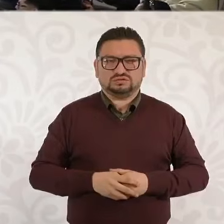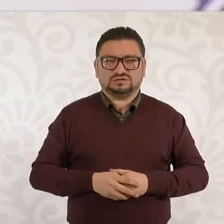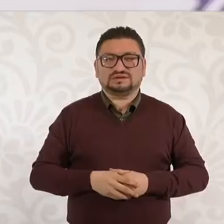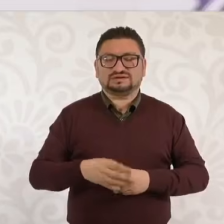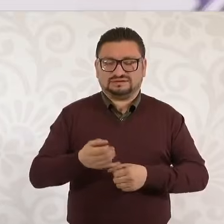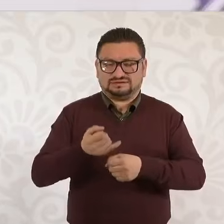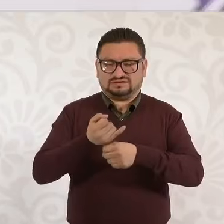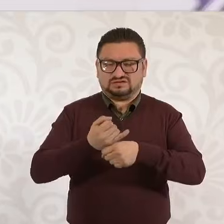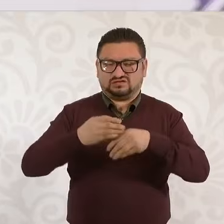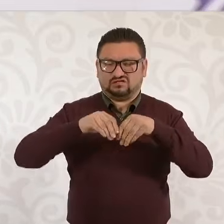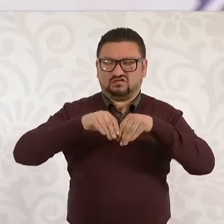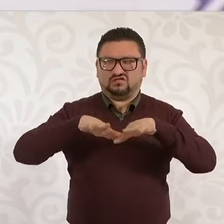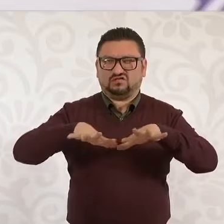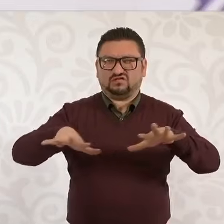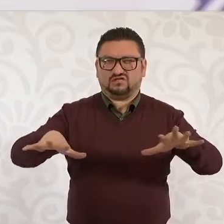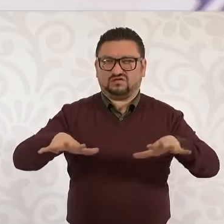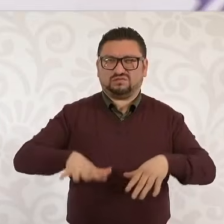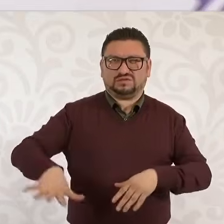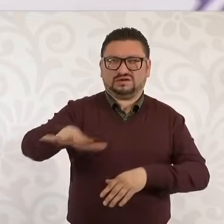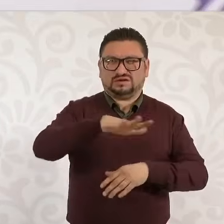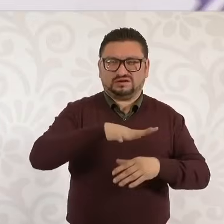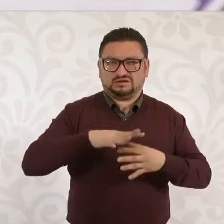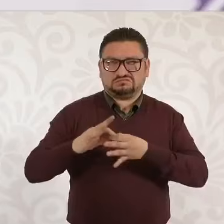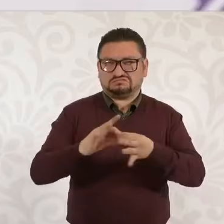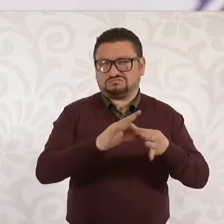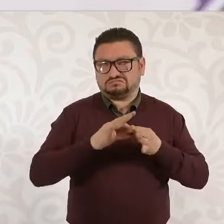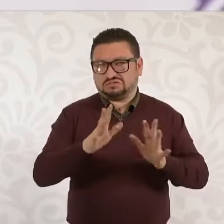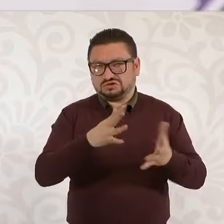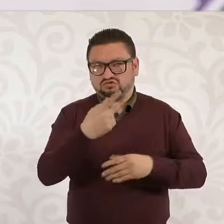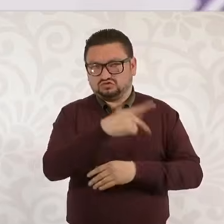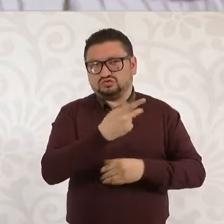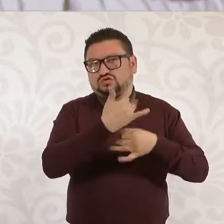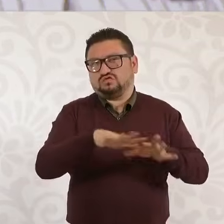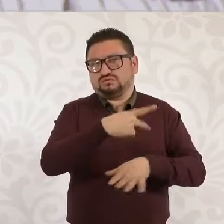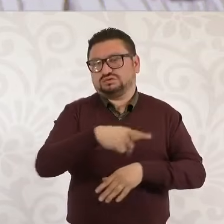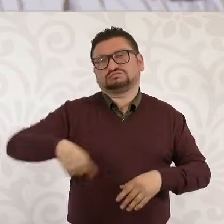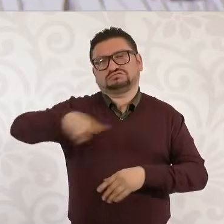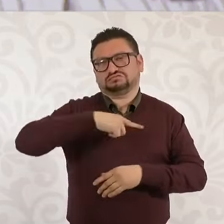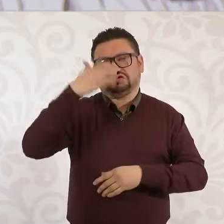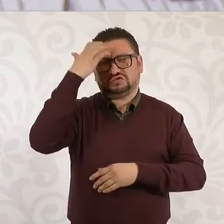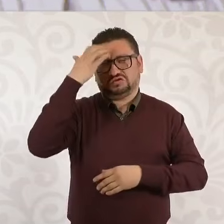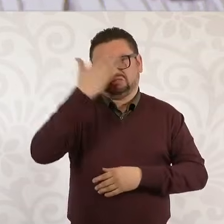Informe del Estado de la Unión, así se llama. Y bueno, conocemos al presidente Trump.